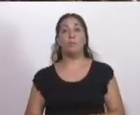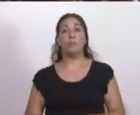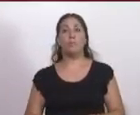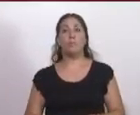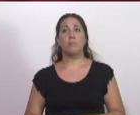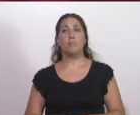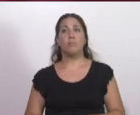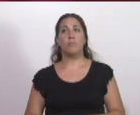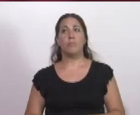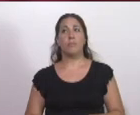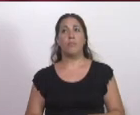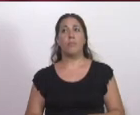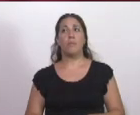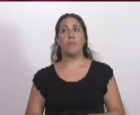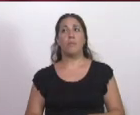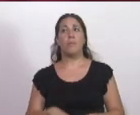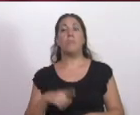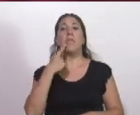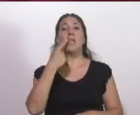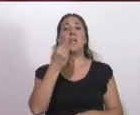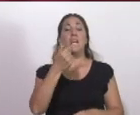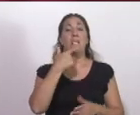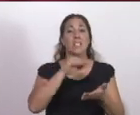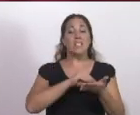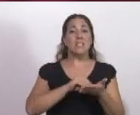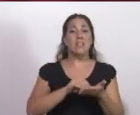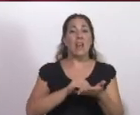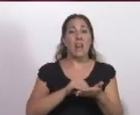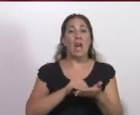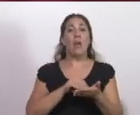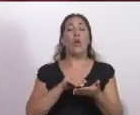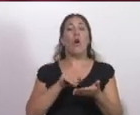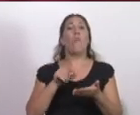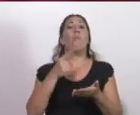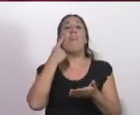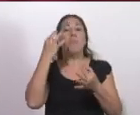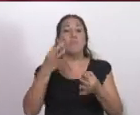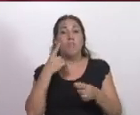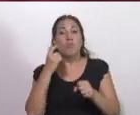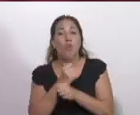la ratificación. La ratificación. Porque lo de la senadora Lozada es elección, pero esto es ratificación, ¿es así? Así es. Bien, gracias.